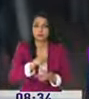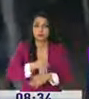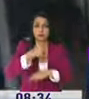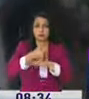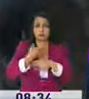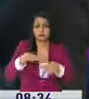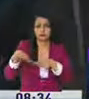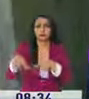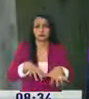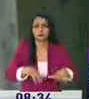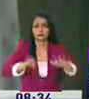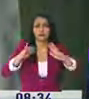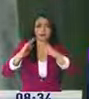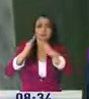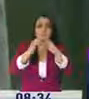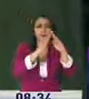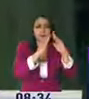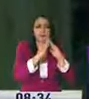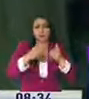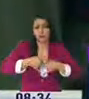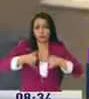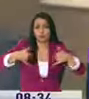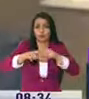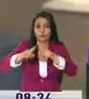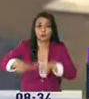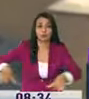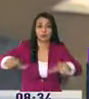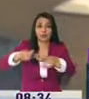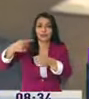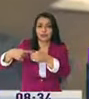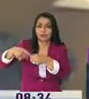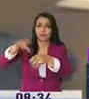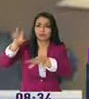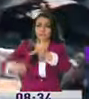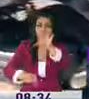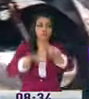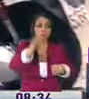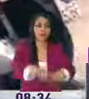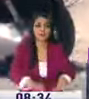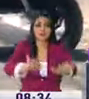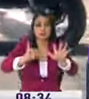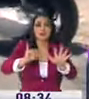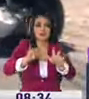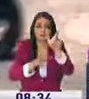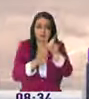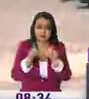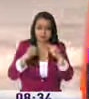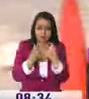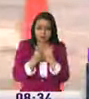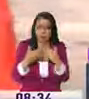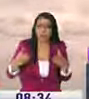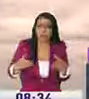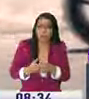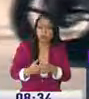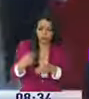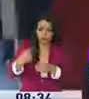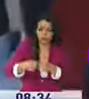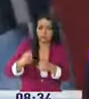coordinaron 6 allanamientos en diferentes puntos de la capital en busca de igual número de extranjeros, presuntos integrantes de la organización